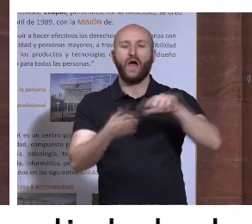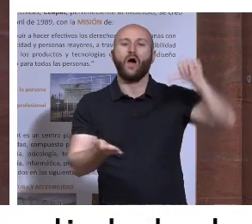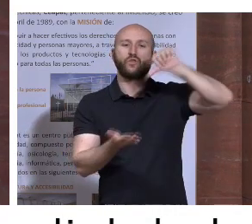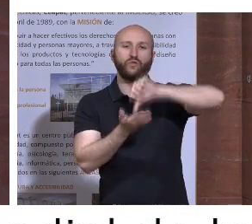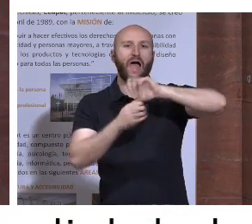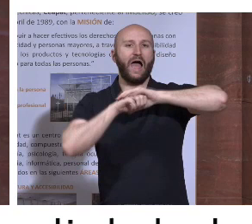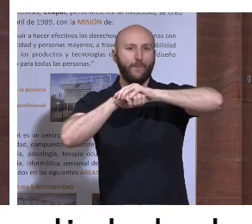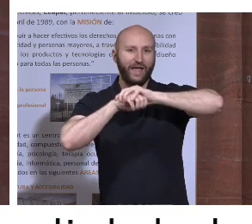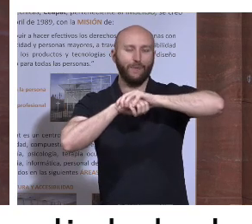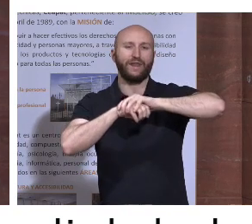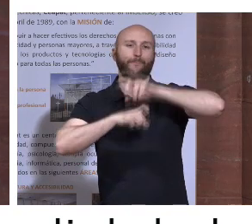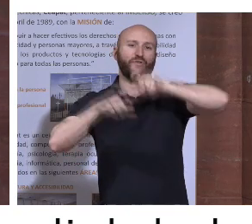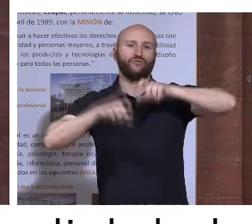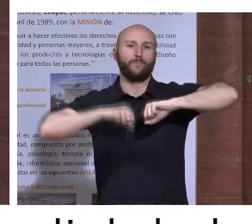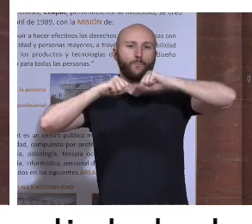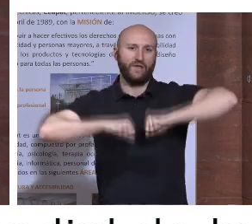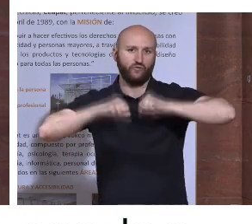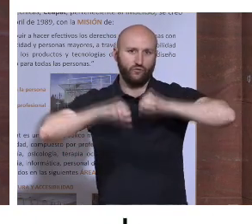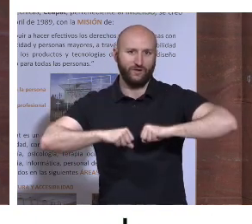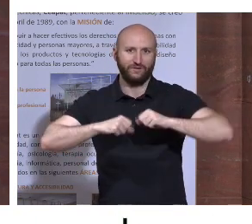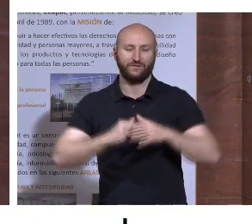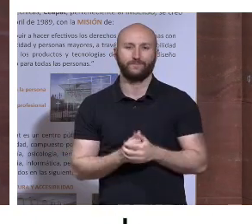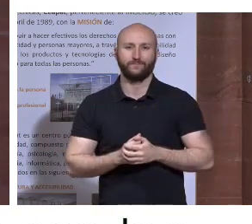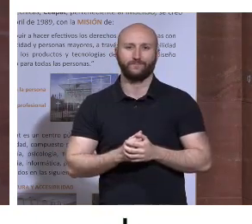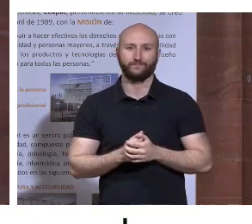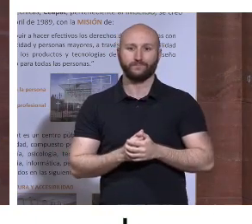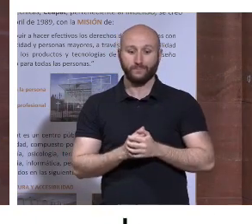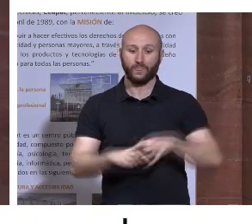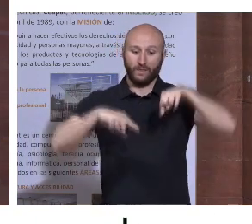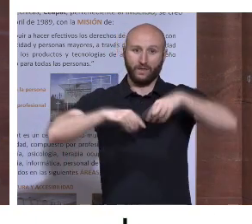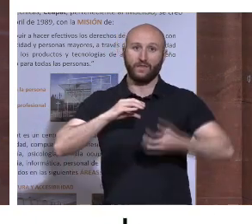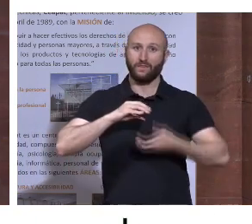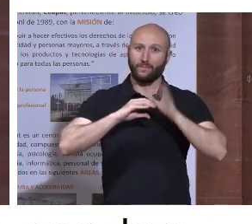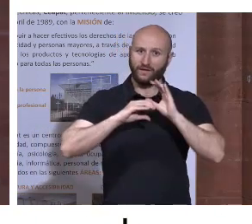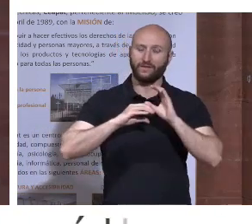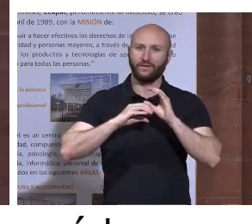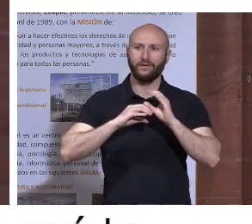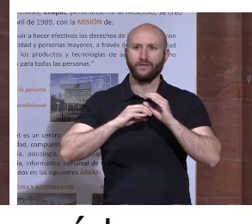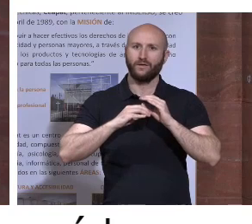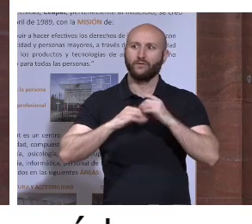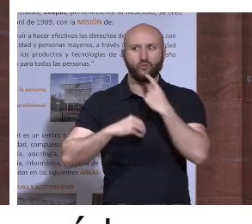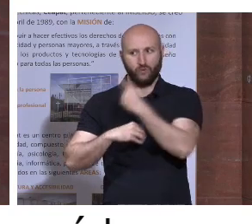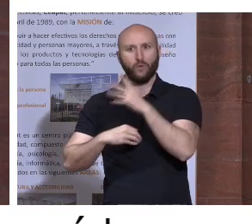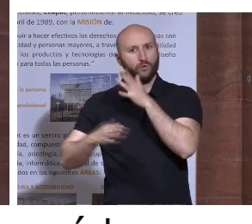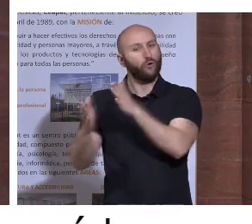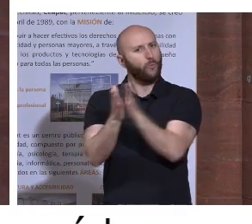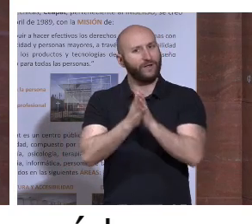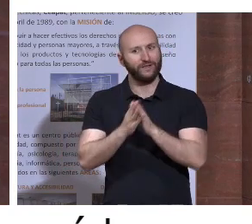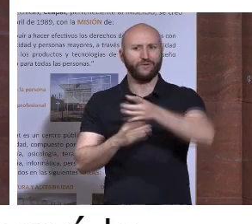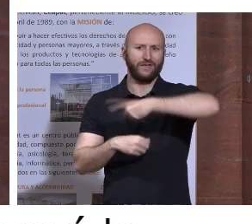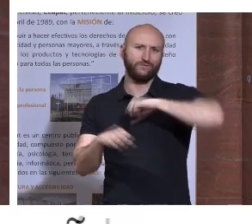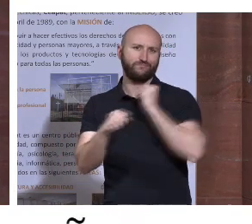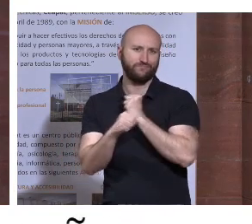amigables con las personas mayores. Pues desde aquí lo hacemos, y lo digo por mis compañeros, el que han estado trabajando en